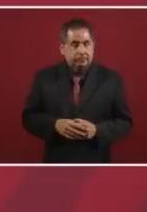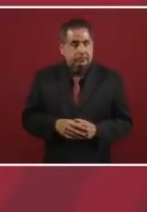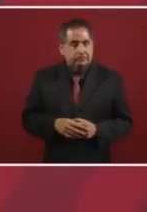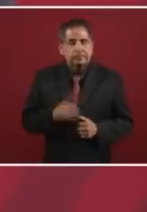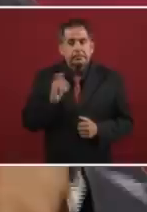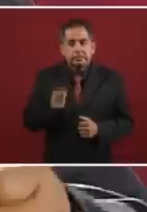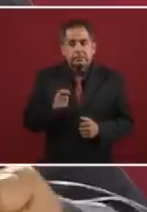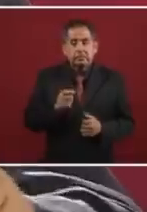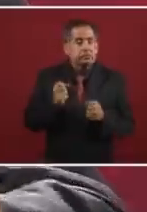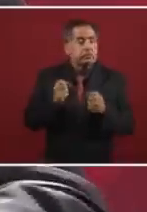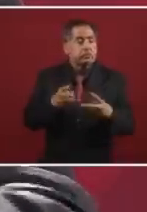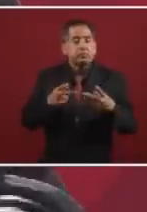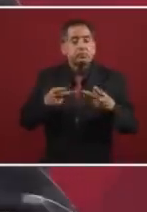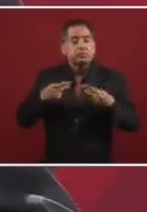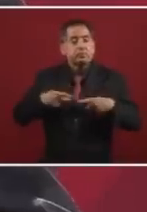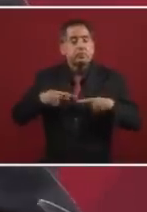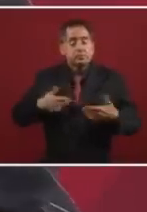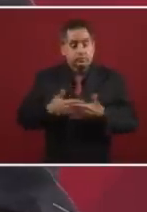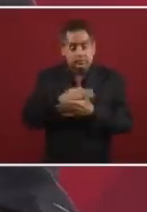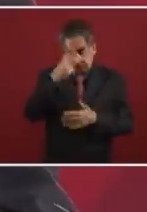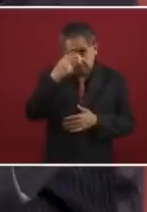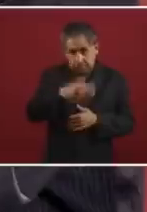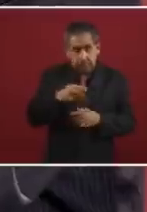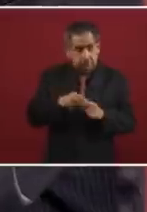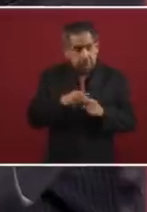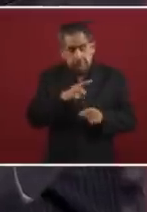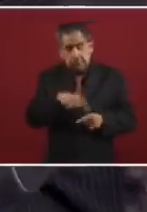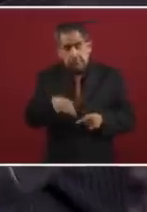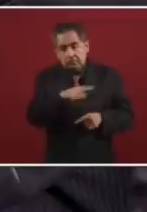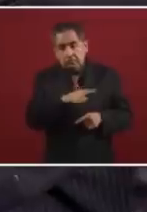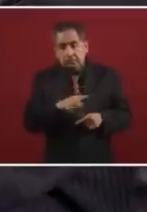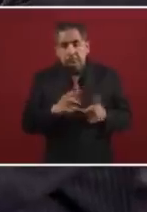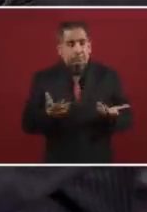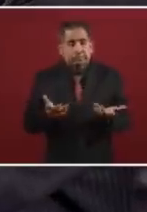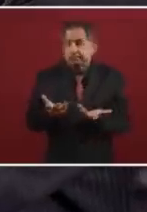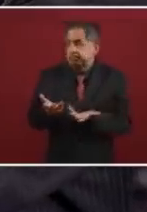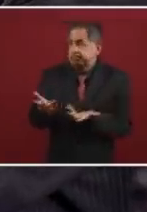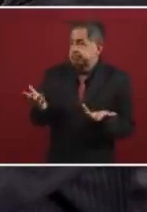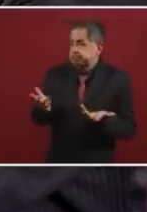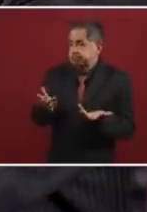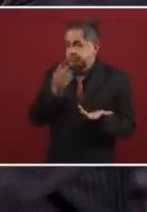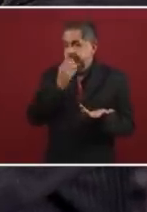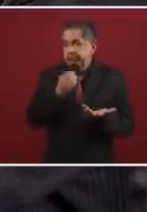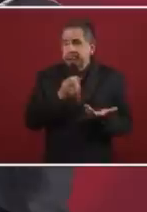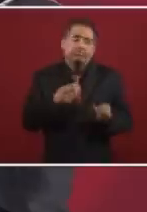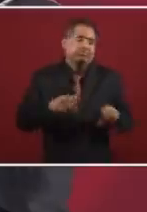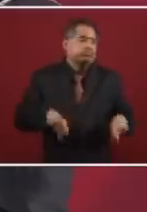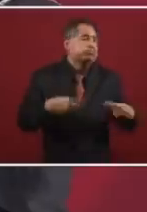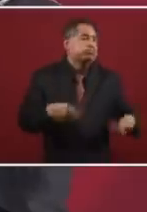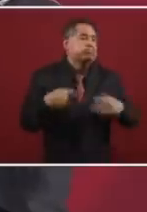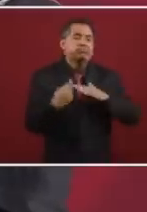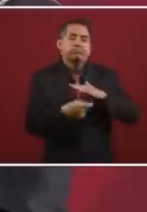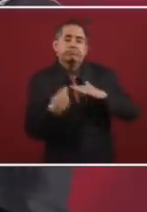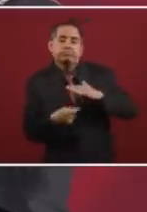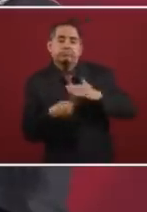muchos mexicanos tomaron como opción la economía informal